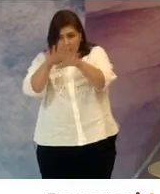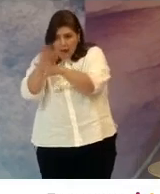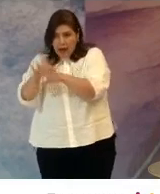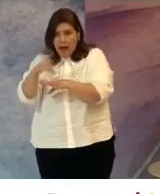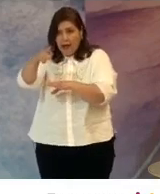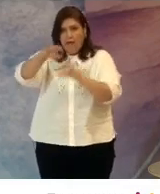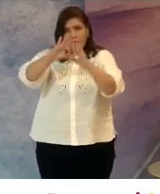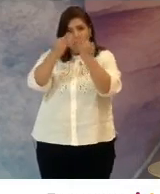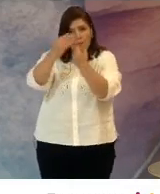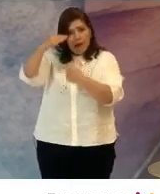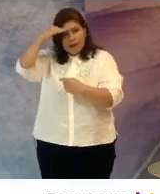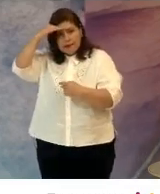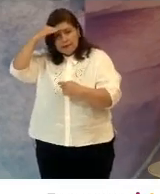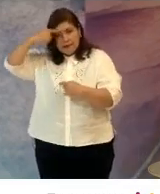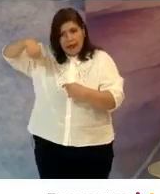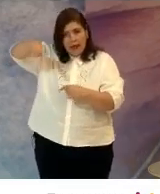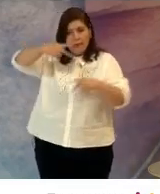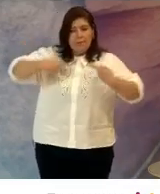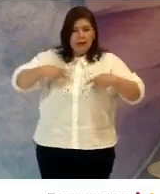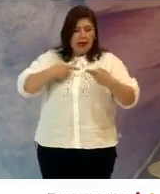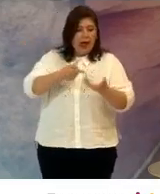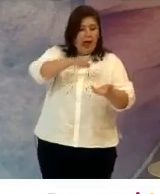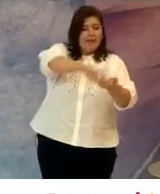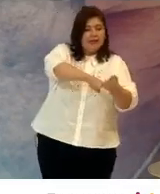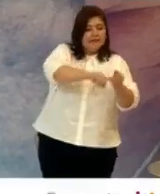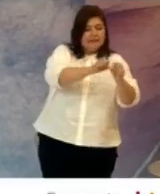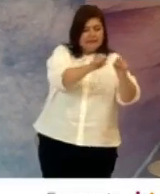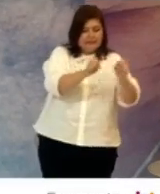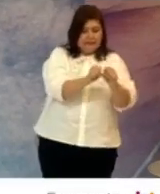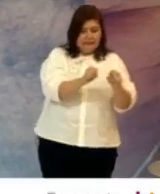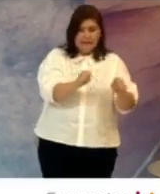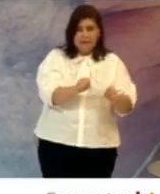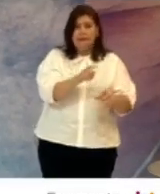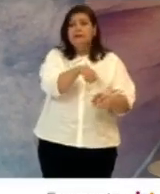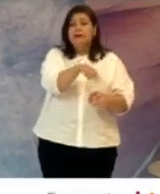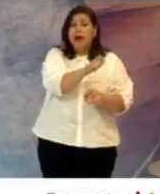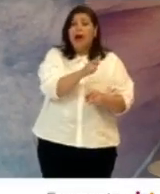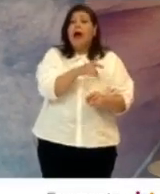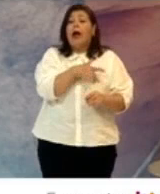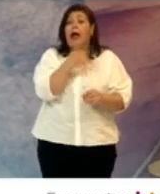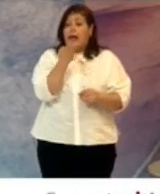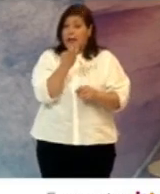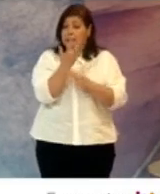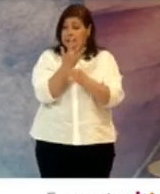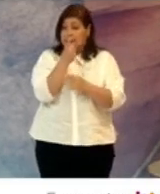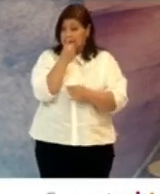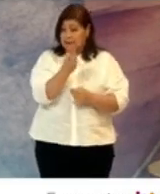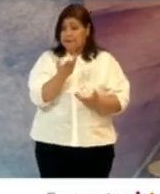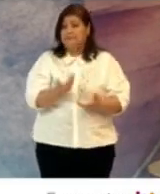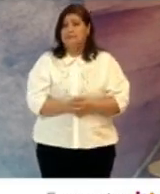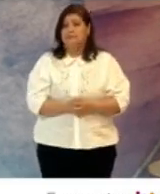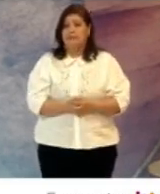personas que están en ese sistema. Eso es lo que dice realmente. Y